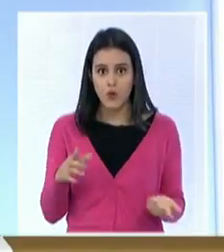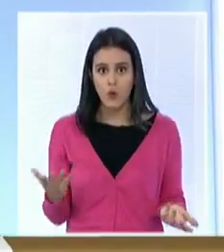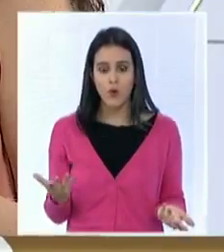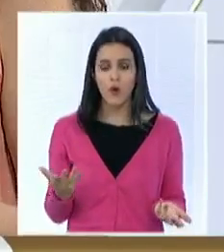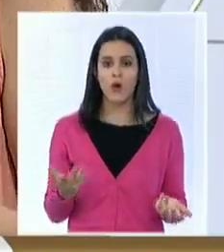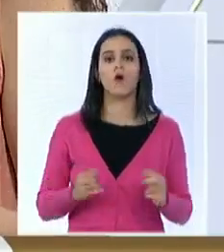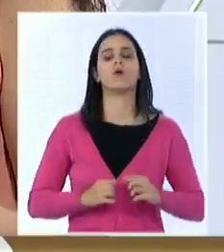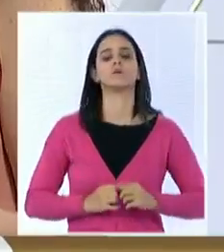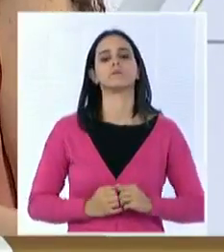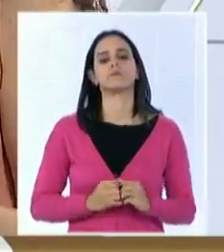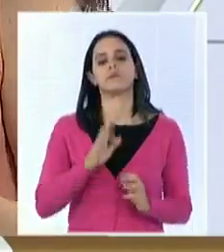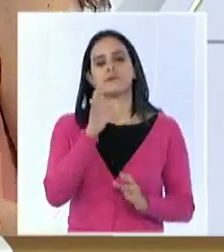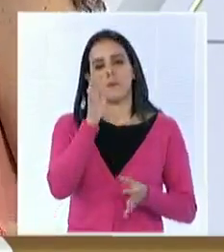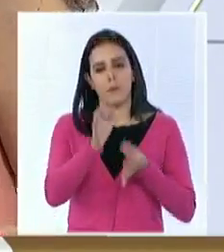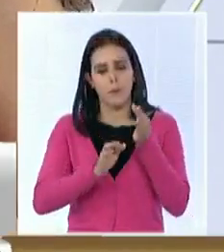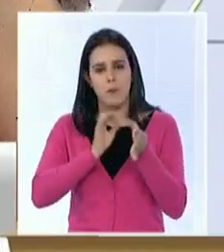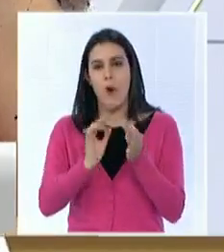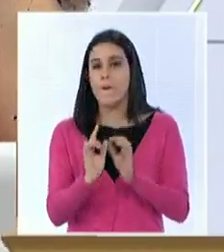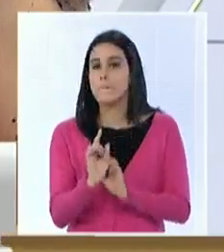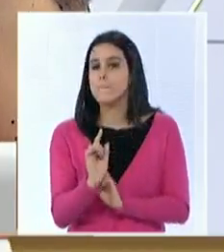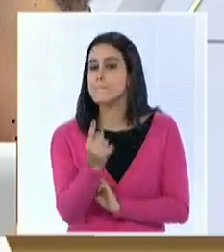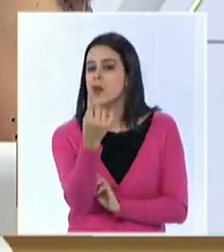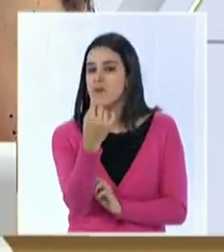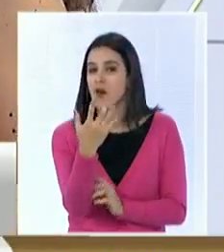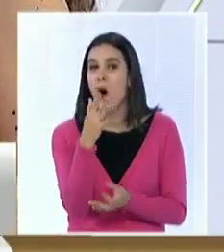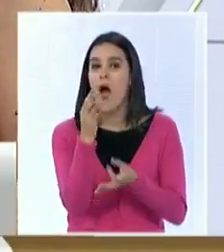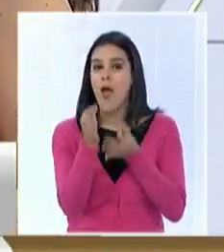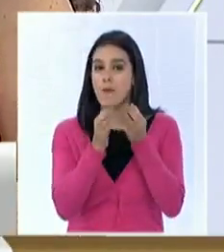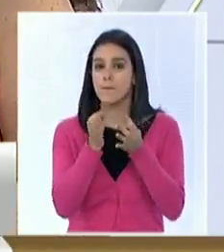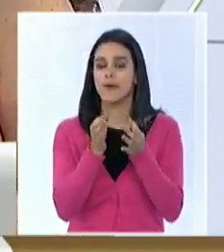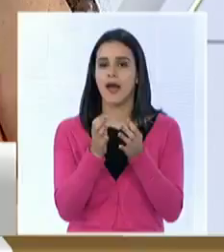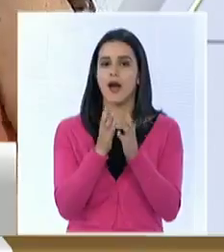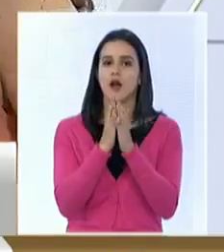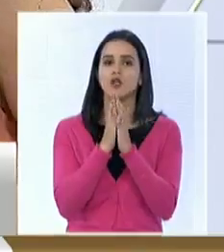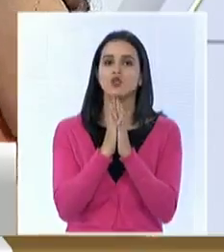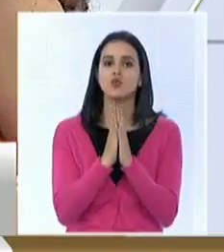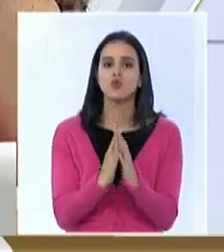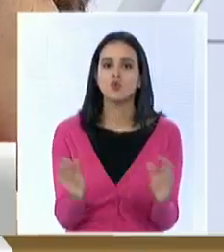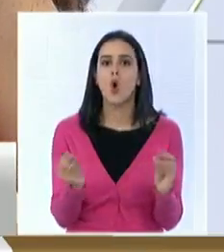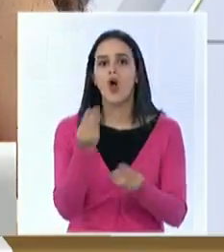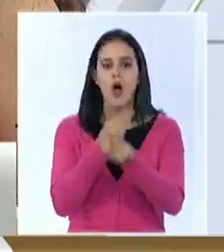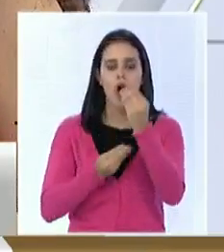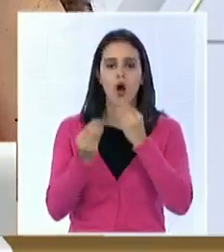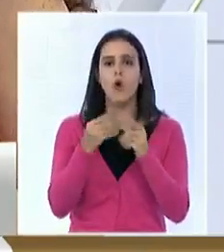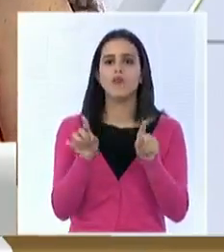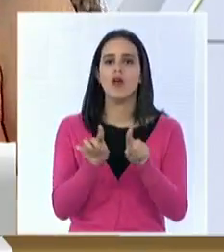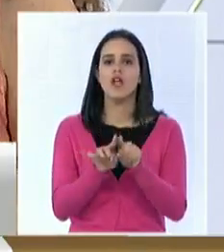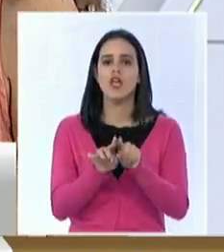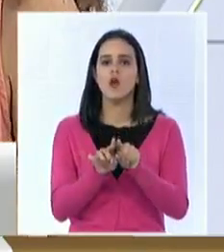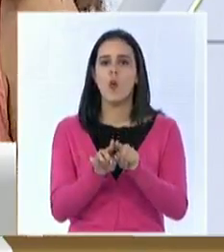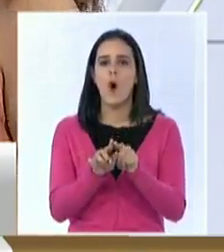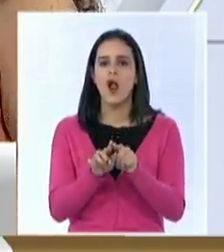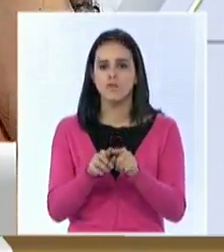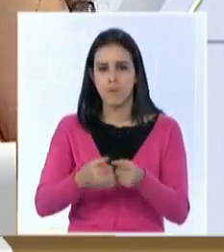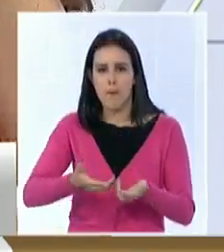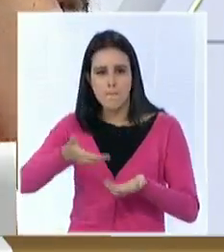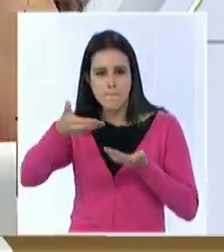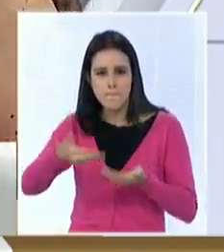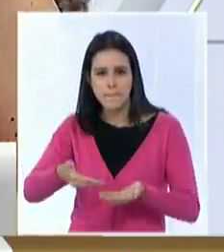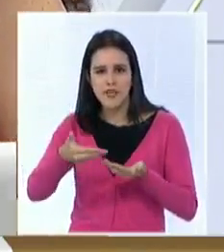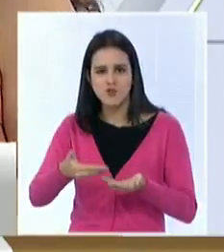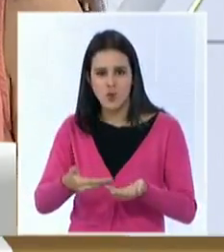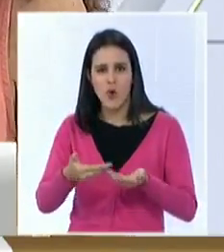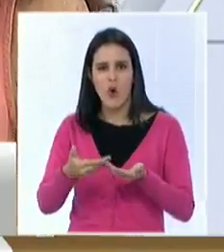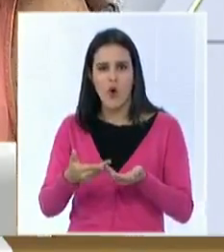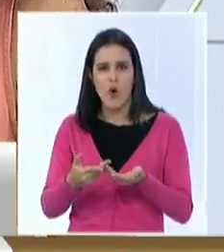Bien, aquí lo primero que tenemos que explicar es que todos los alimentos tienen una carga de microorganismos que son capaces